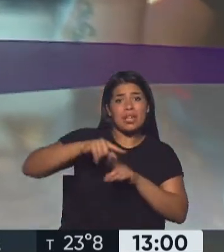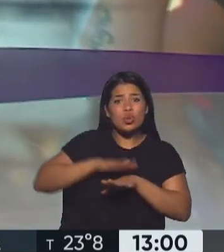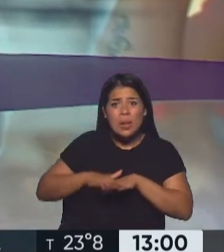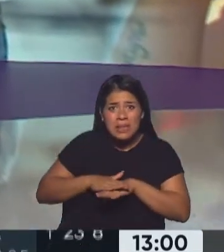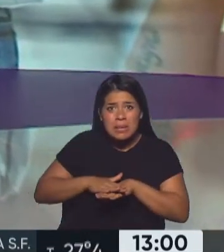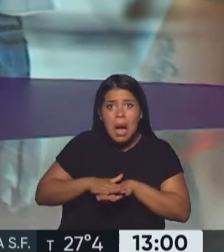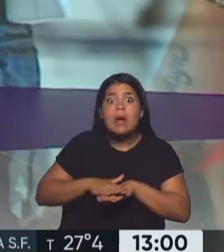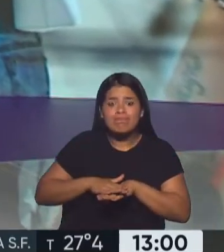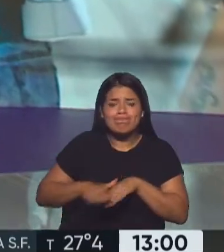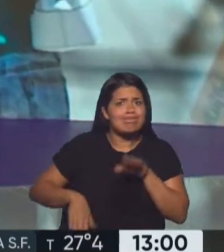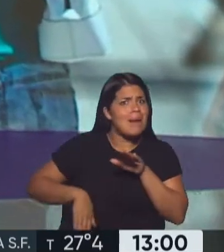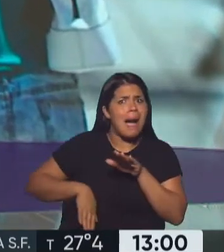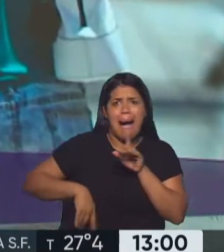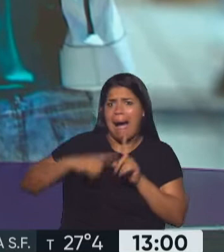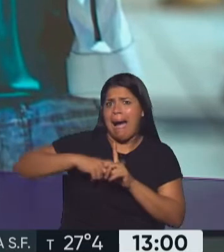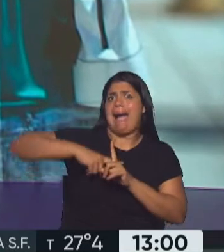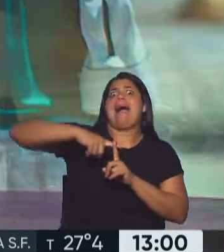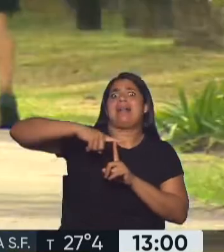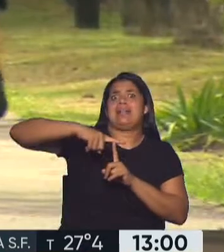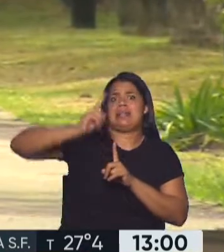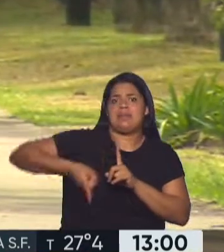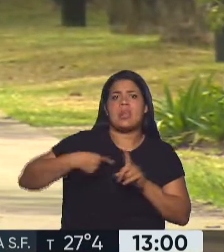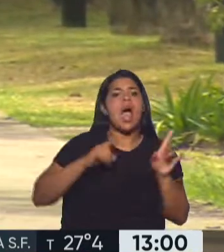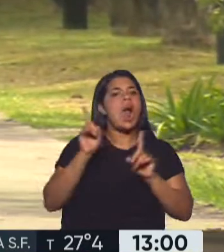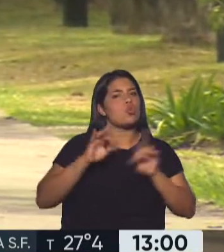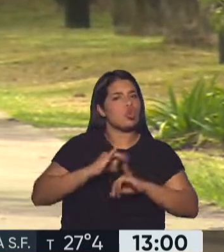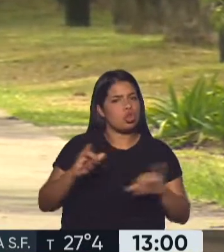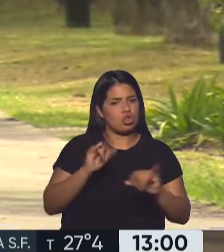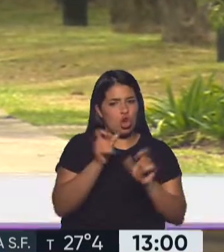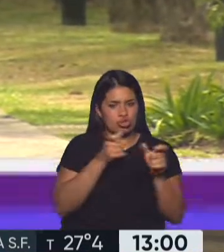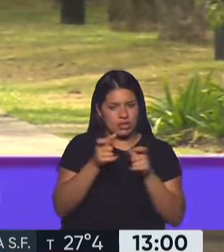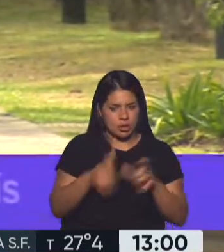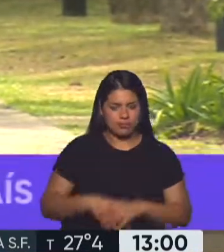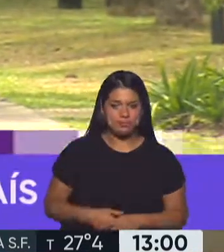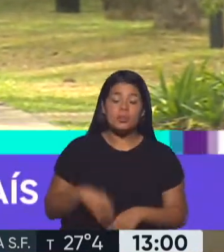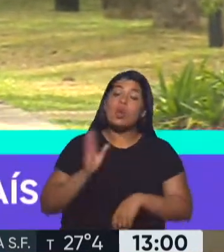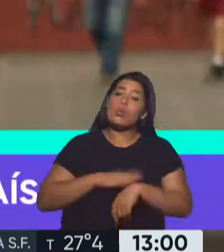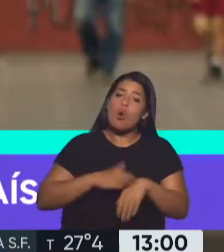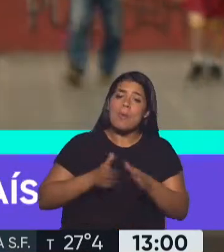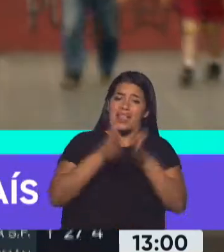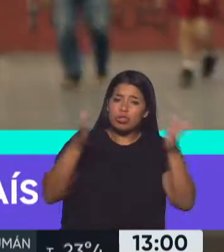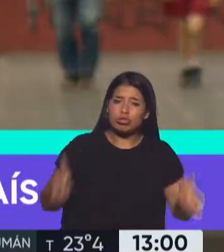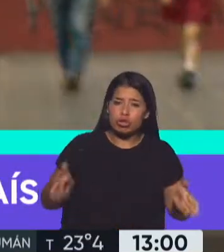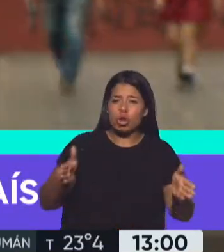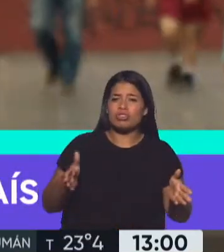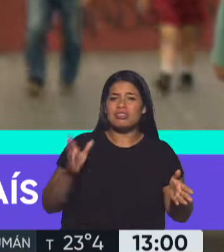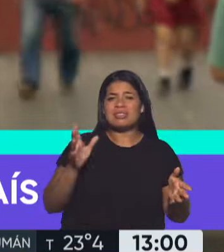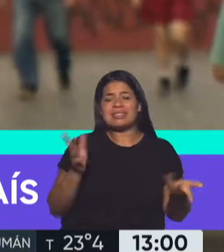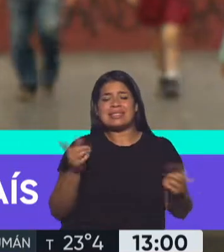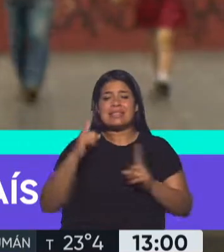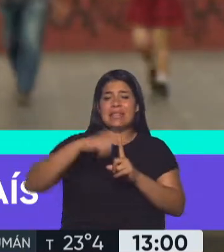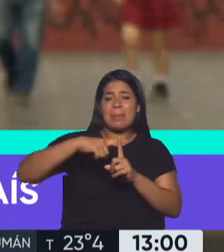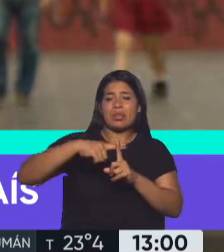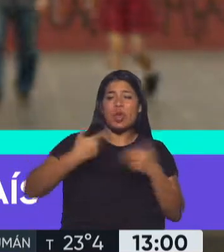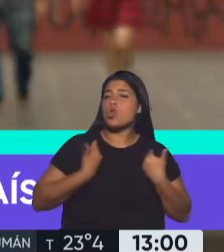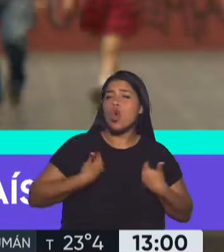consejos compartimos con ustedes para evitar tener un problema de salud. En esta época en las cuales la temperatura ambiente supera, puede llegar